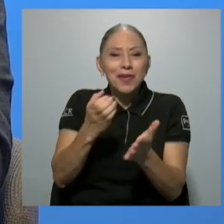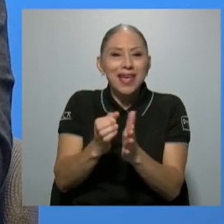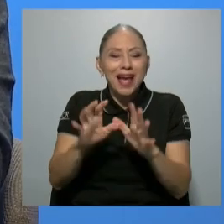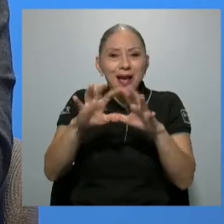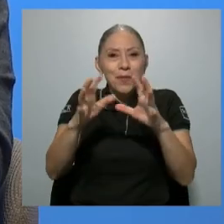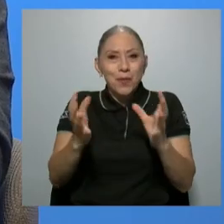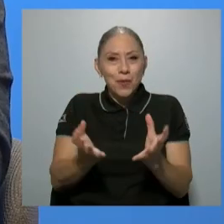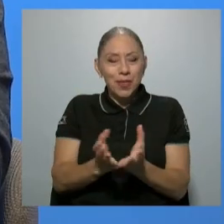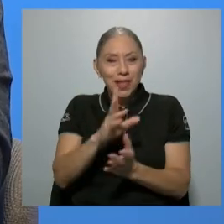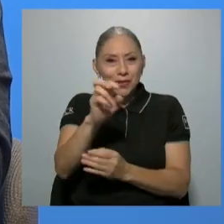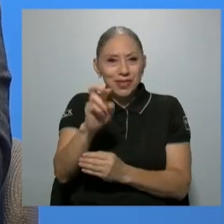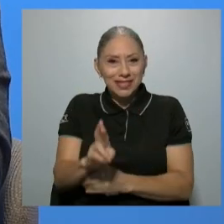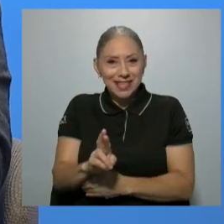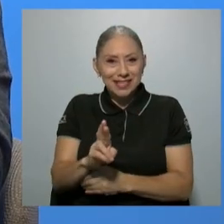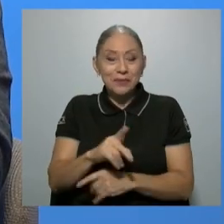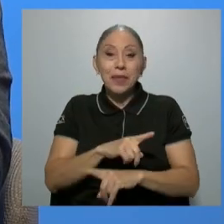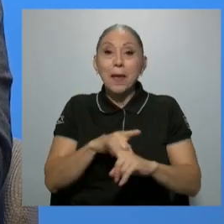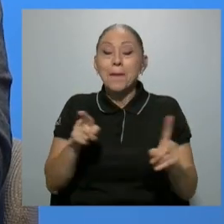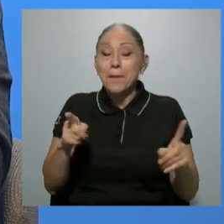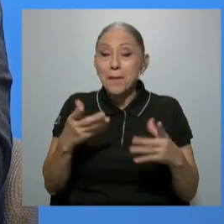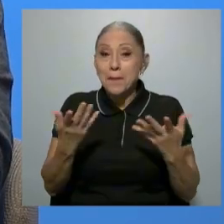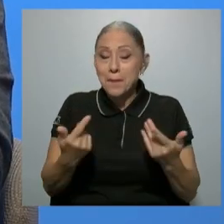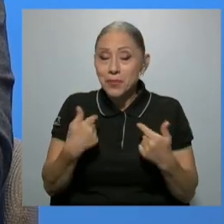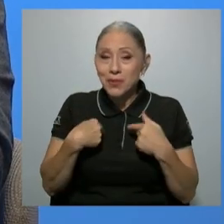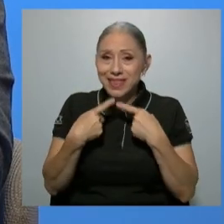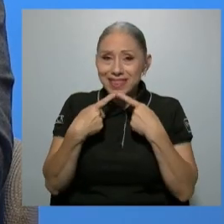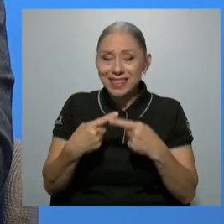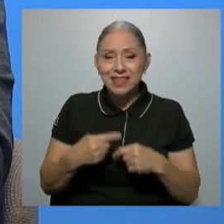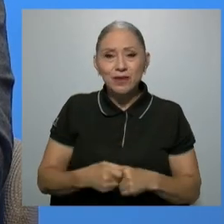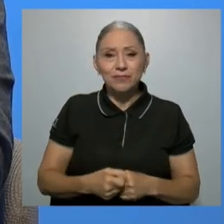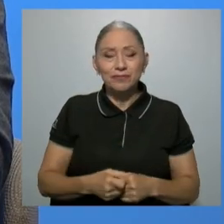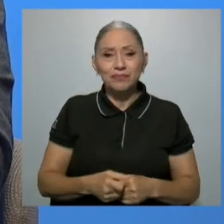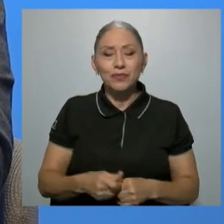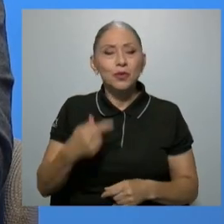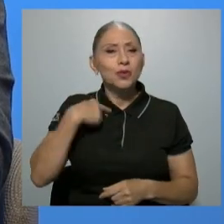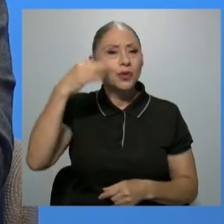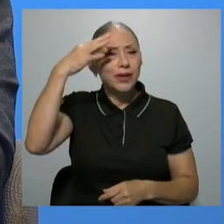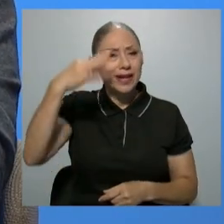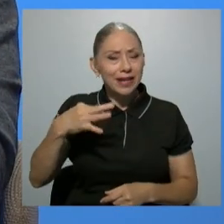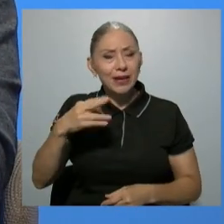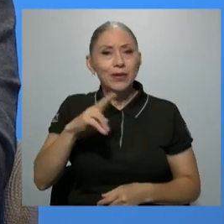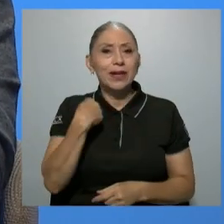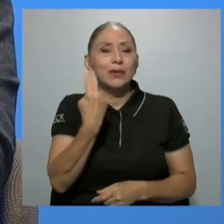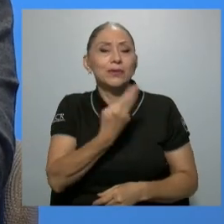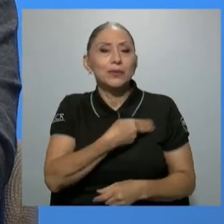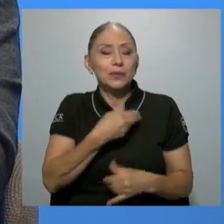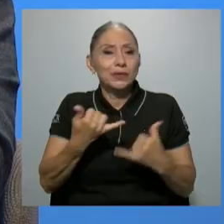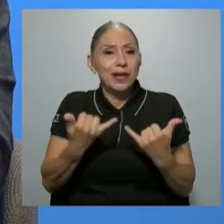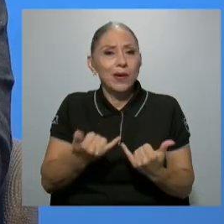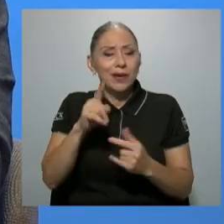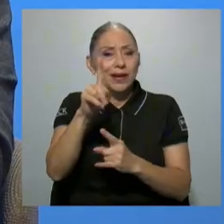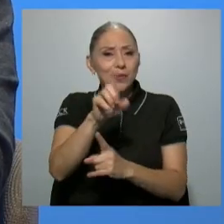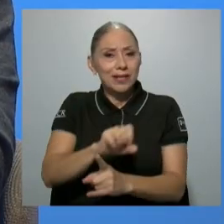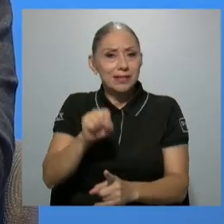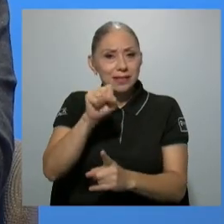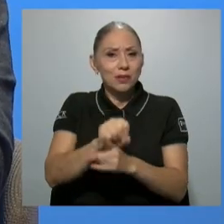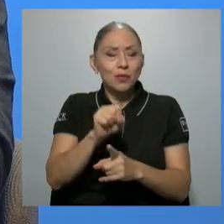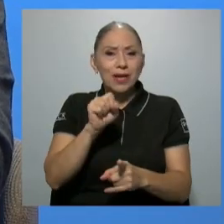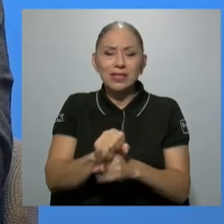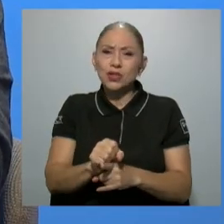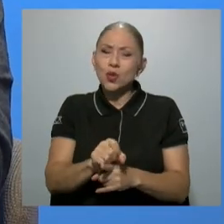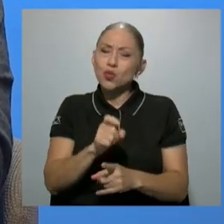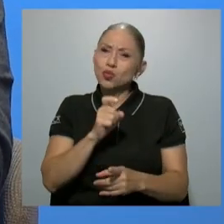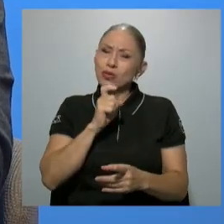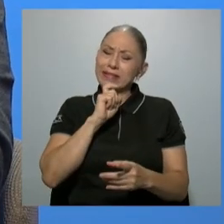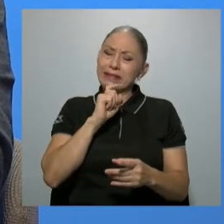adelante. Y en ese sentido te digo, digamos, creo que estamos en una situación un tanto paradójica,